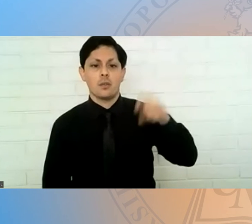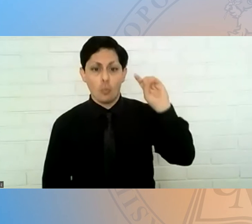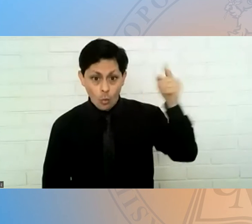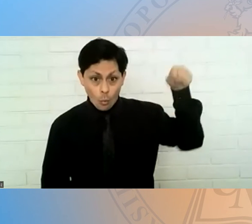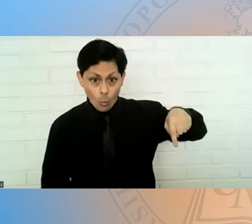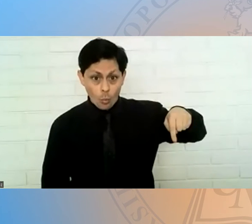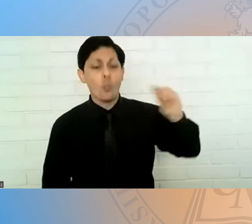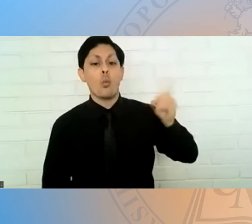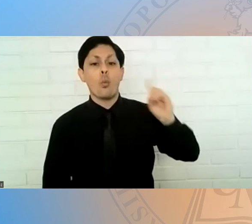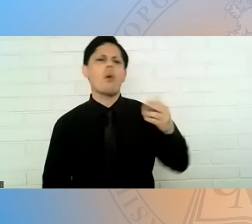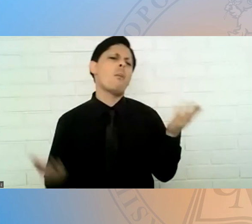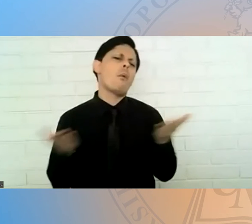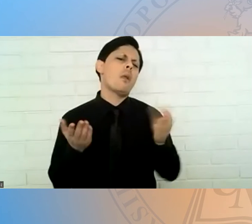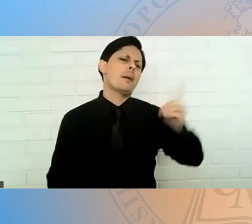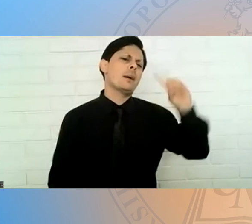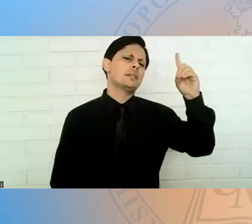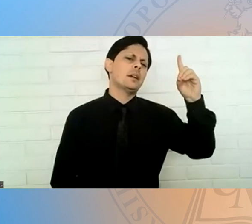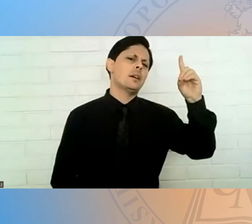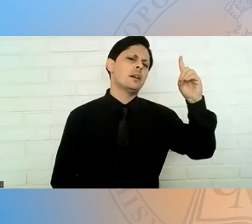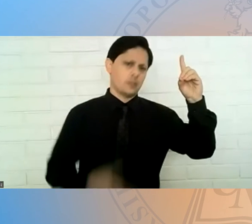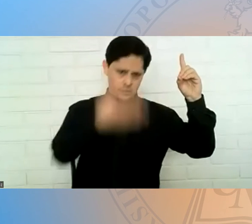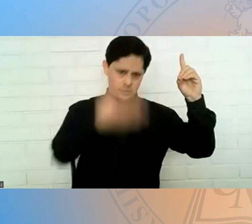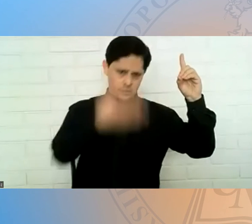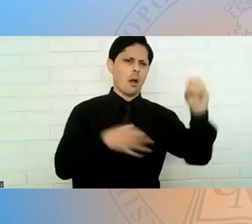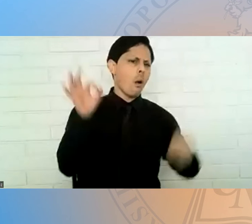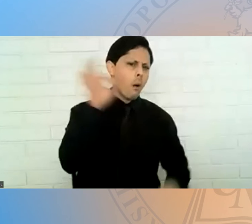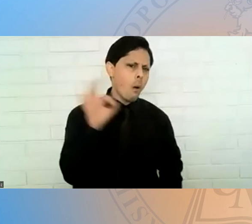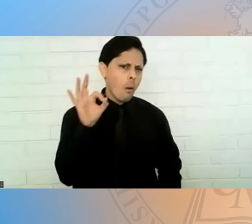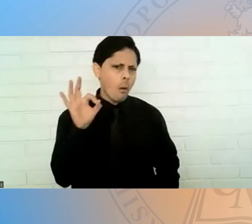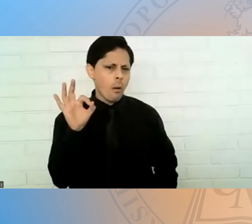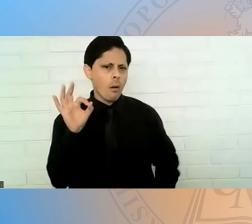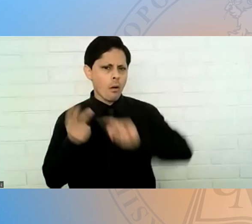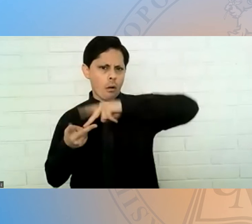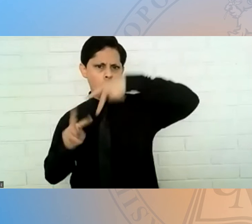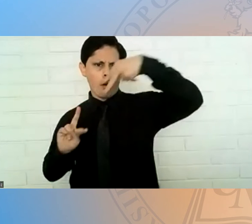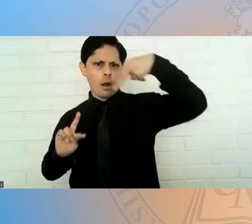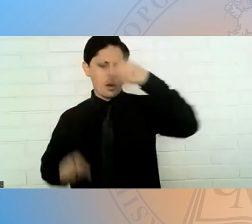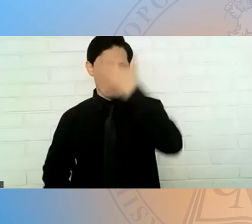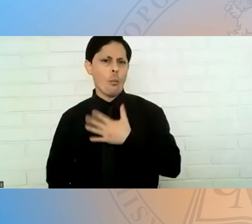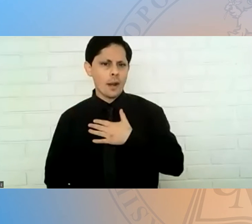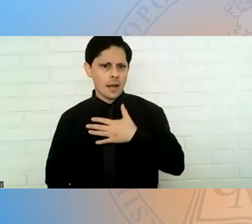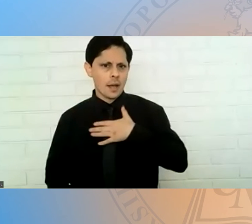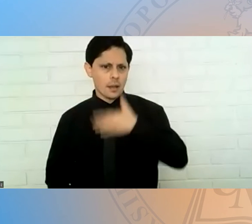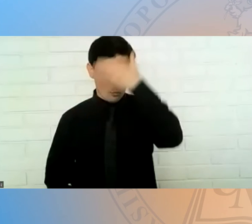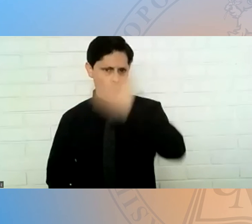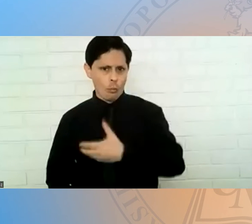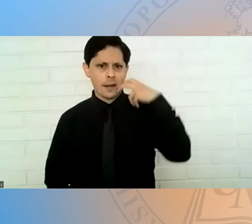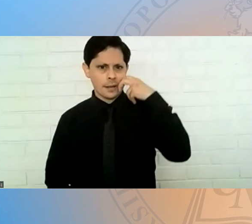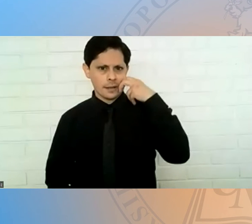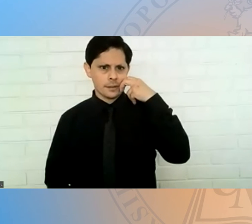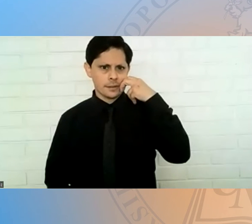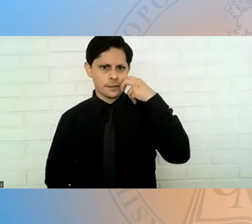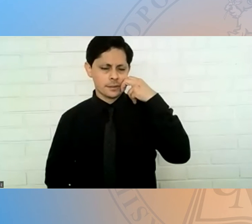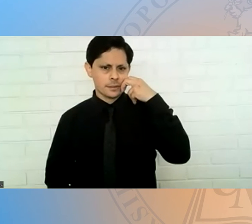discapacidad como tal o una como constitución plural de la condición humana. Ella centra su presentación en que